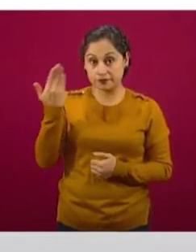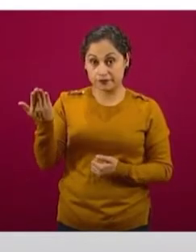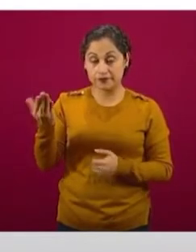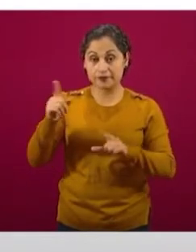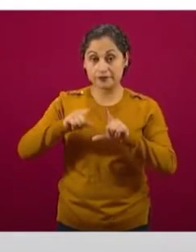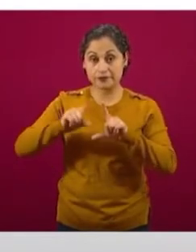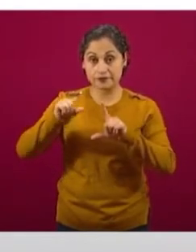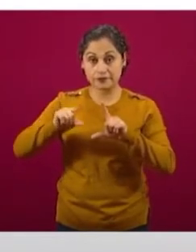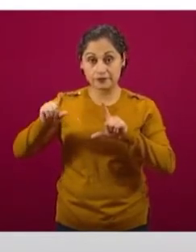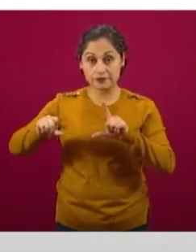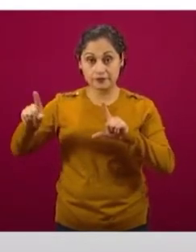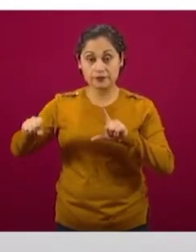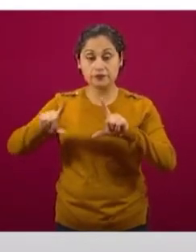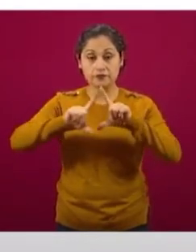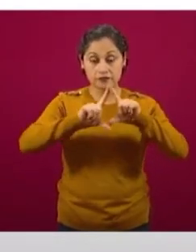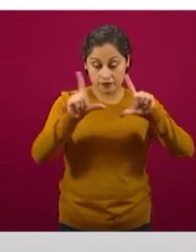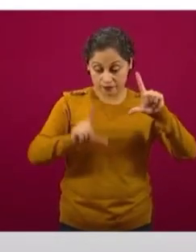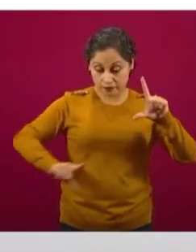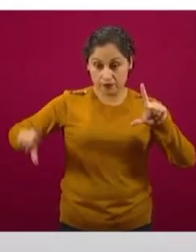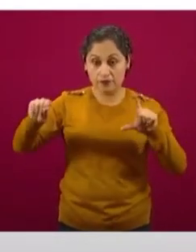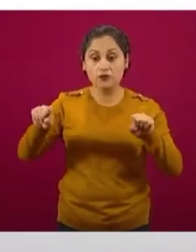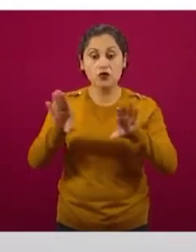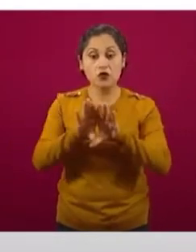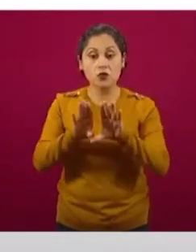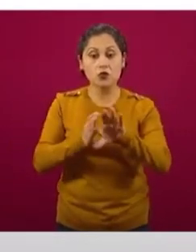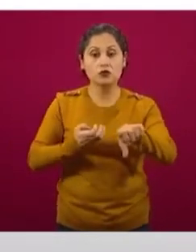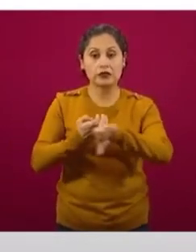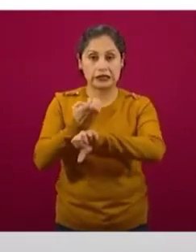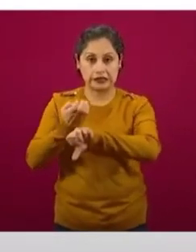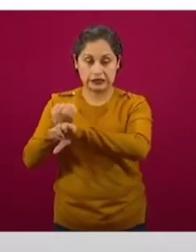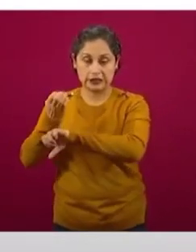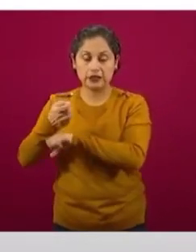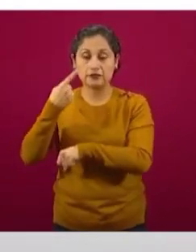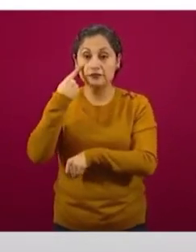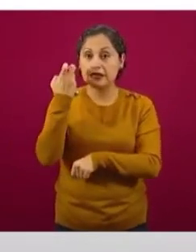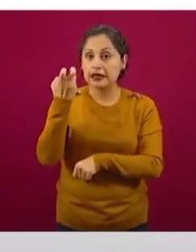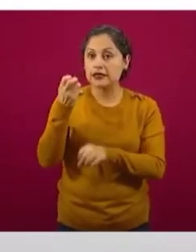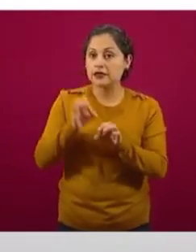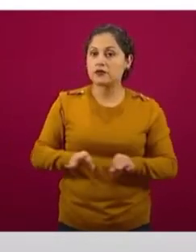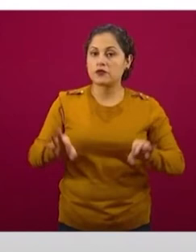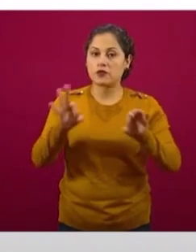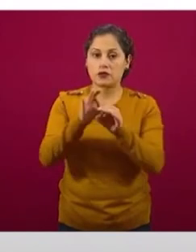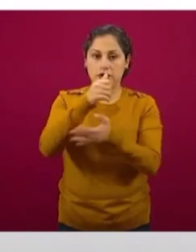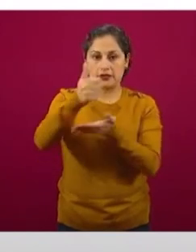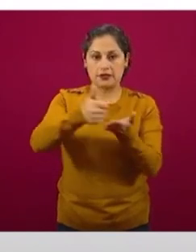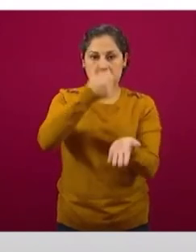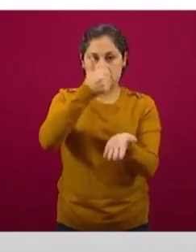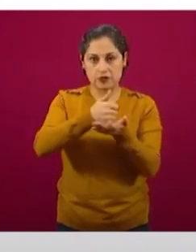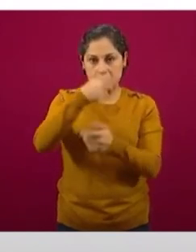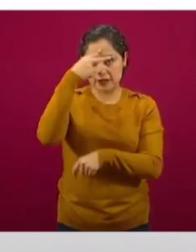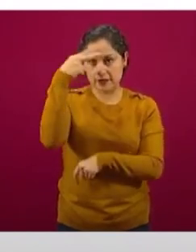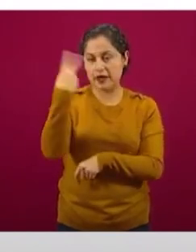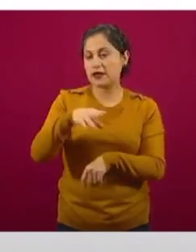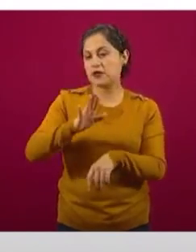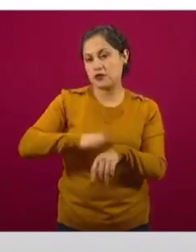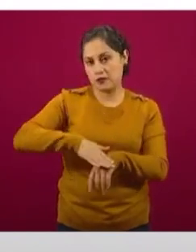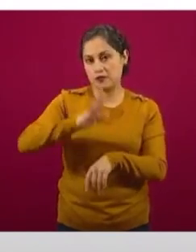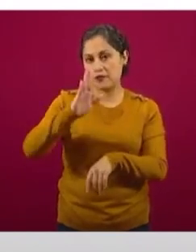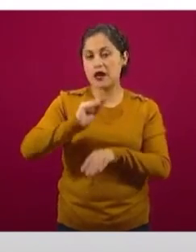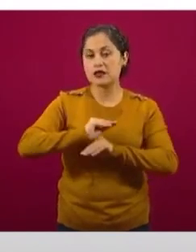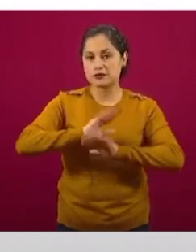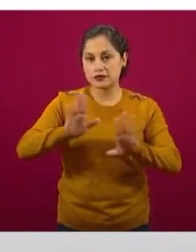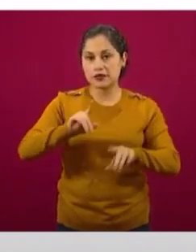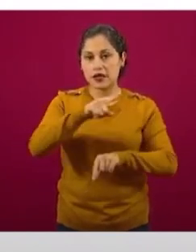apoyos distribuidos a nivel nacional. Y aquí un tema relevante es, pues en la Ciudad de México hay un mayor número de personas que están haciendo